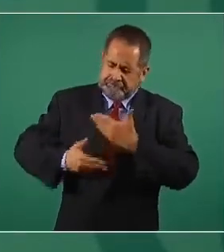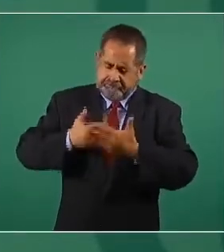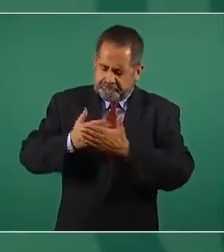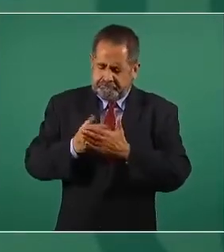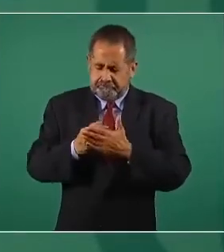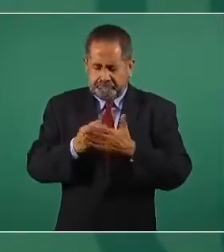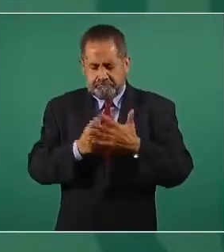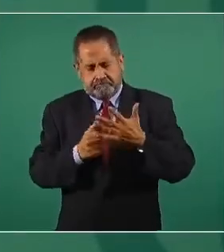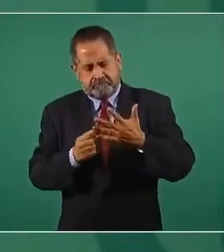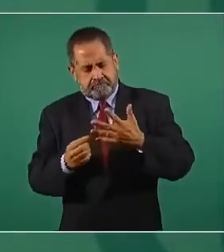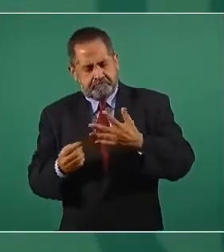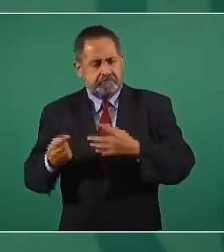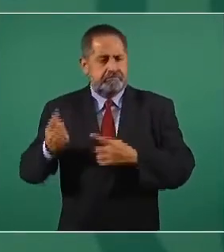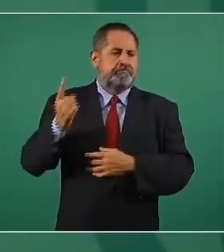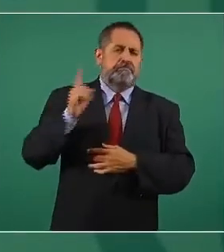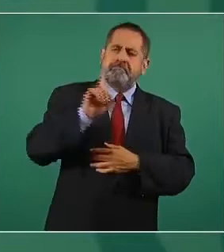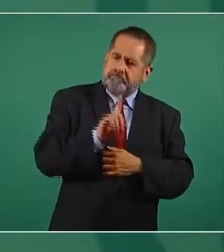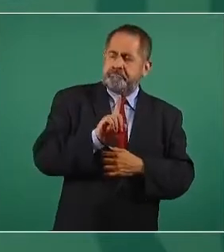tiempo